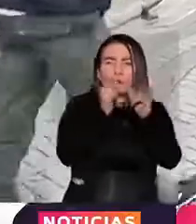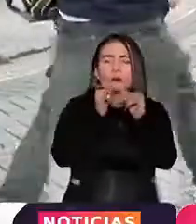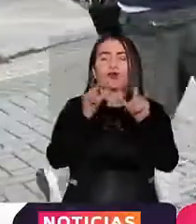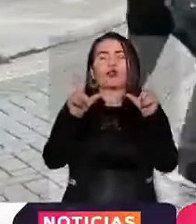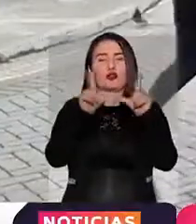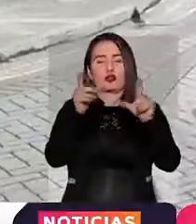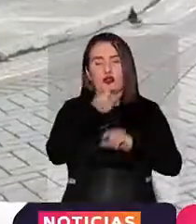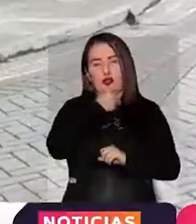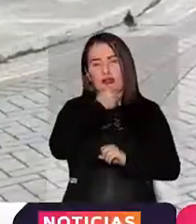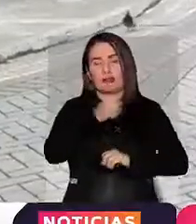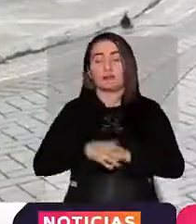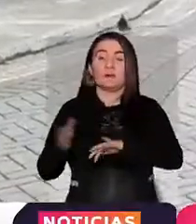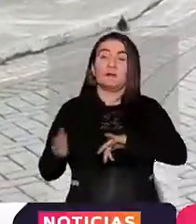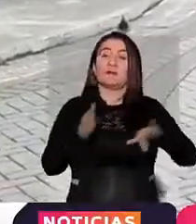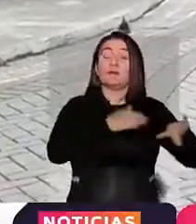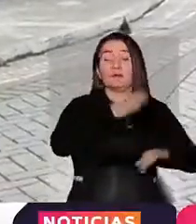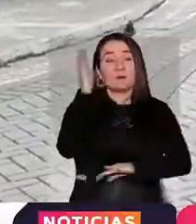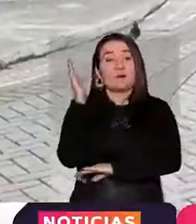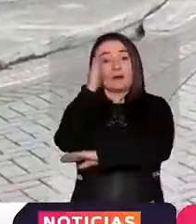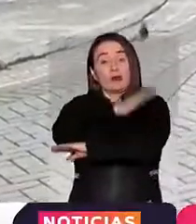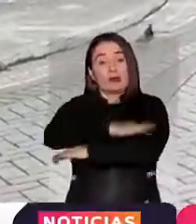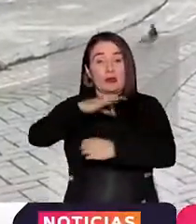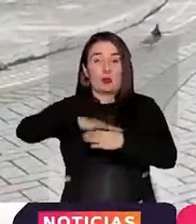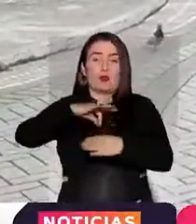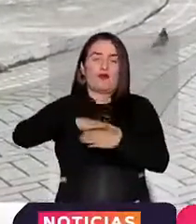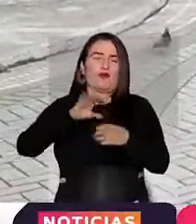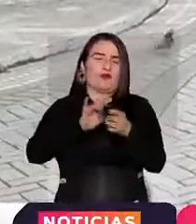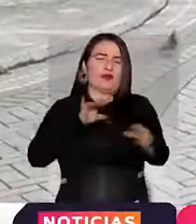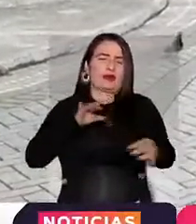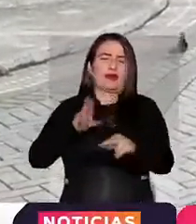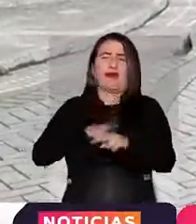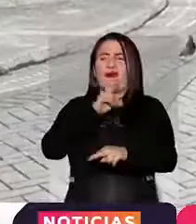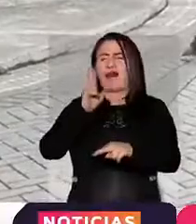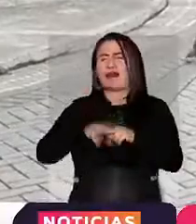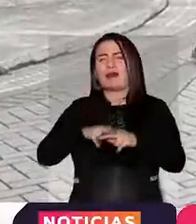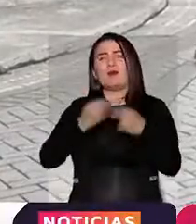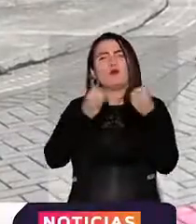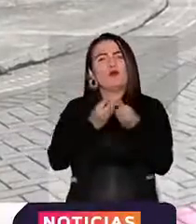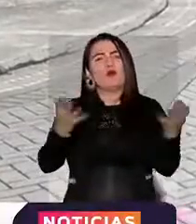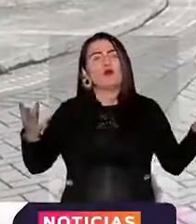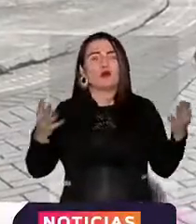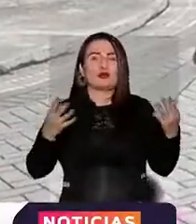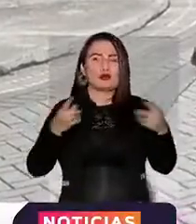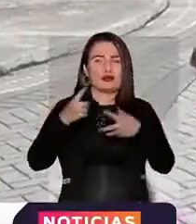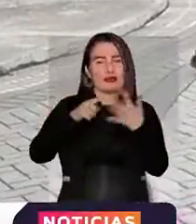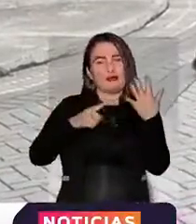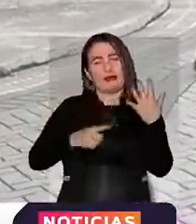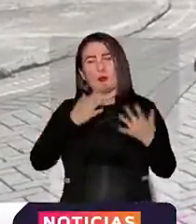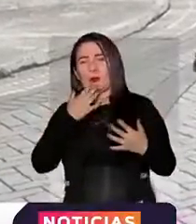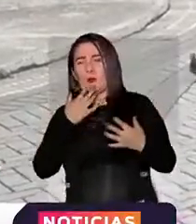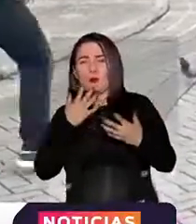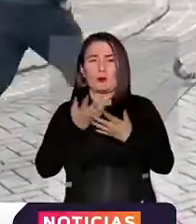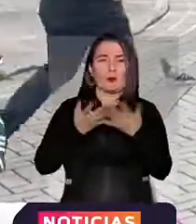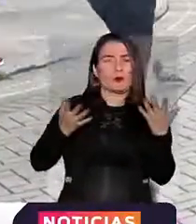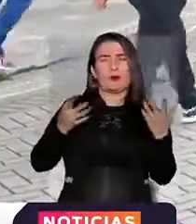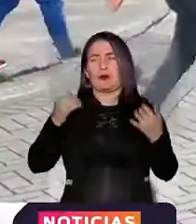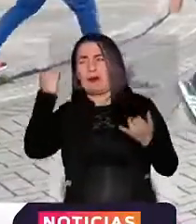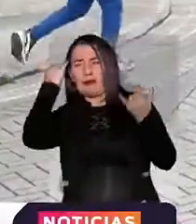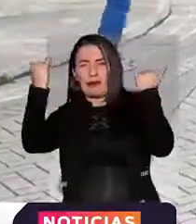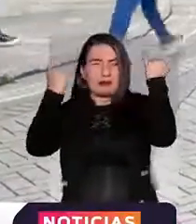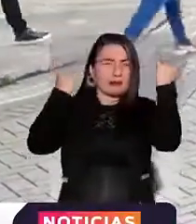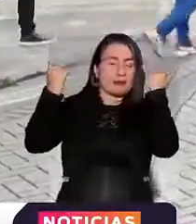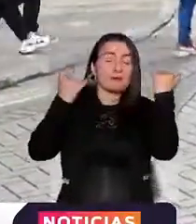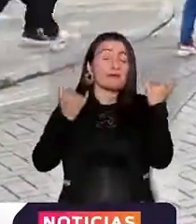Y avanzamos con información de la jornada electoral. Esta fecha normalmente se caracteriza por tener muchos contrastes en su mayoría de ideologías políticas,